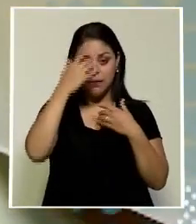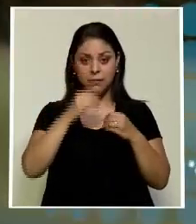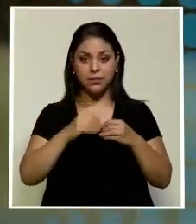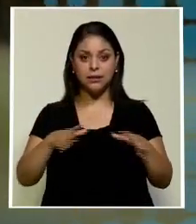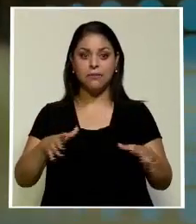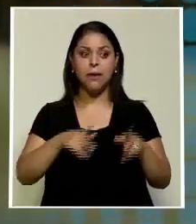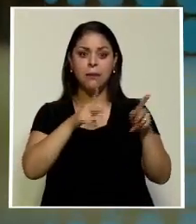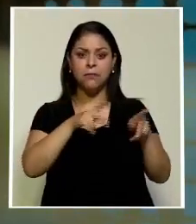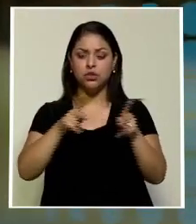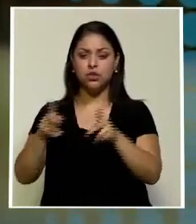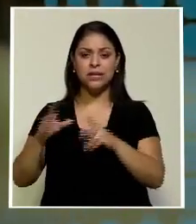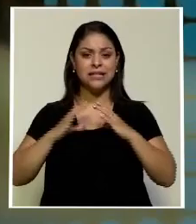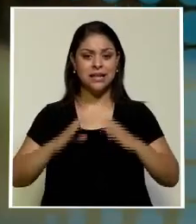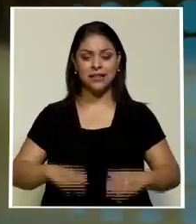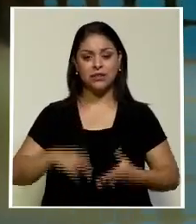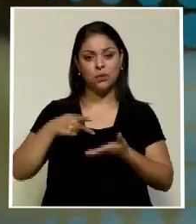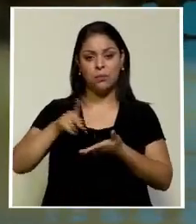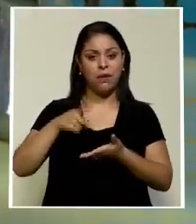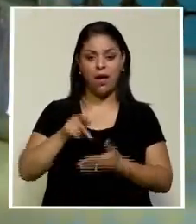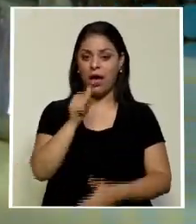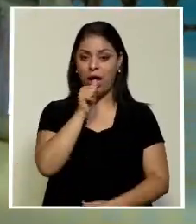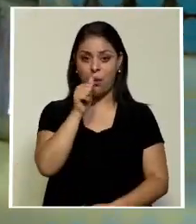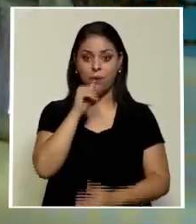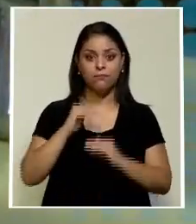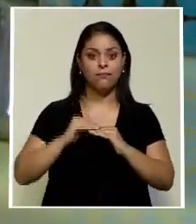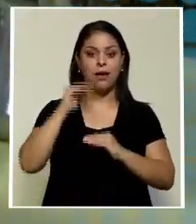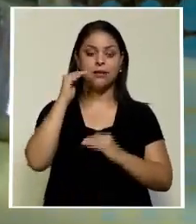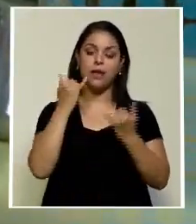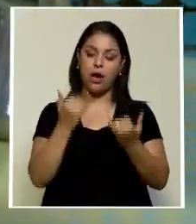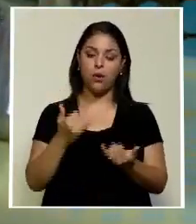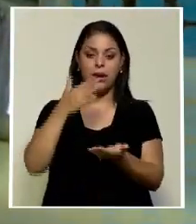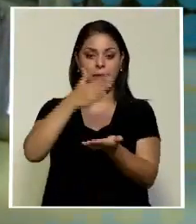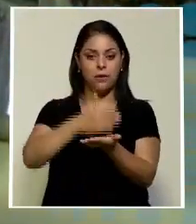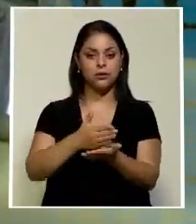servicio de agua. Al volver de la pausa, todos los detalles.